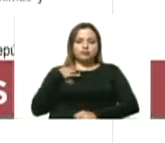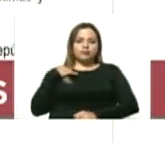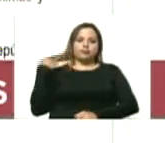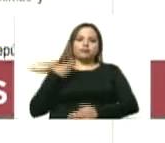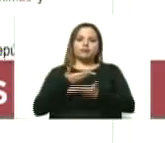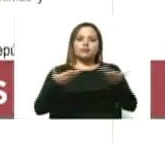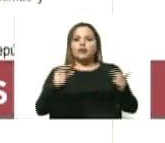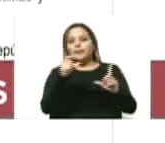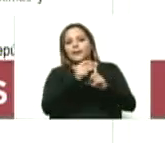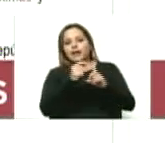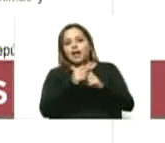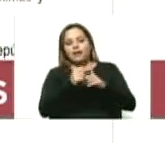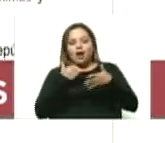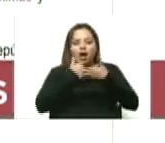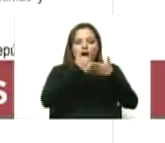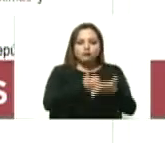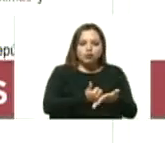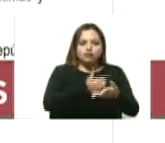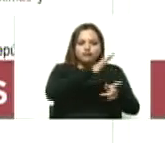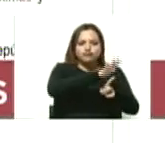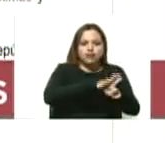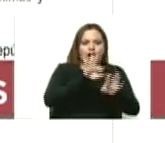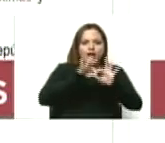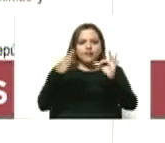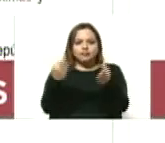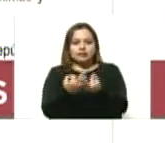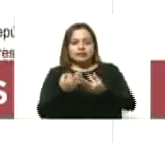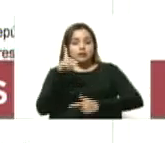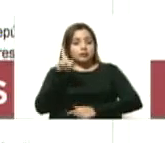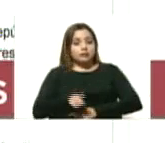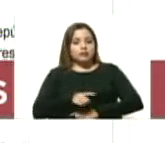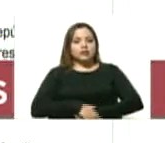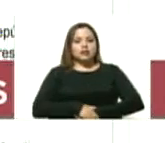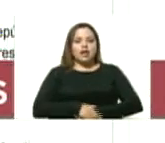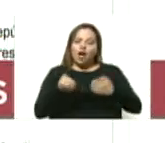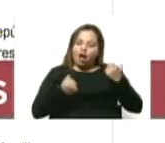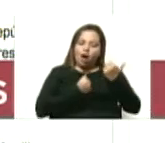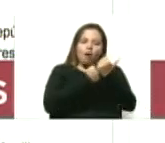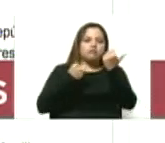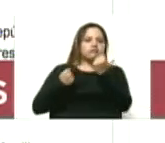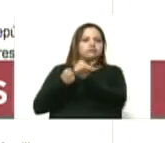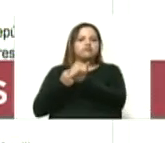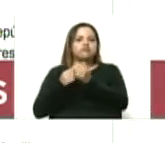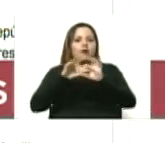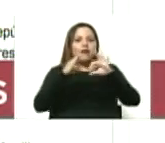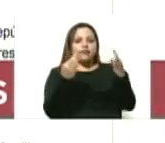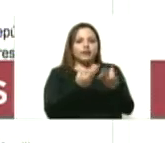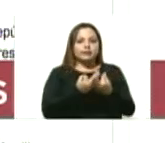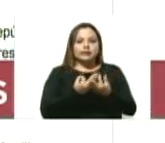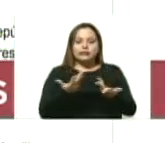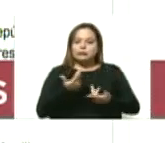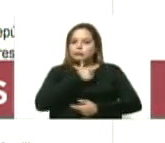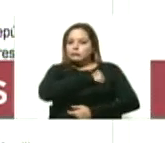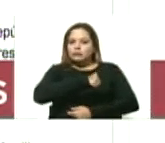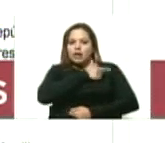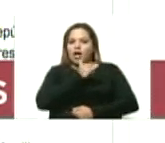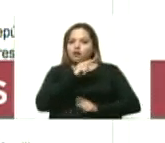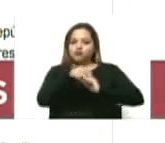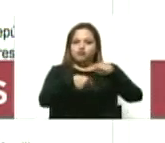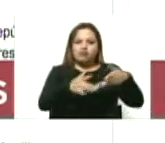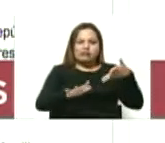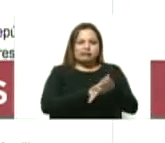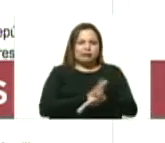de condolencia a las familias, y también lo que ha sido esa solidaridad a las familias que lamentablemente fueron víctimas de